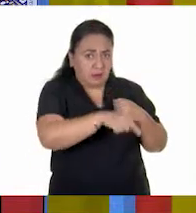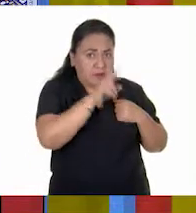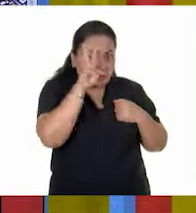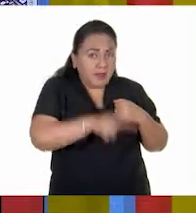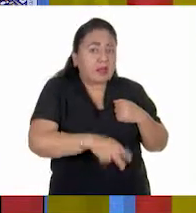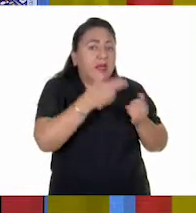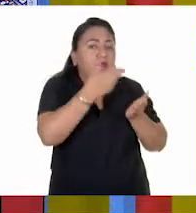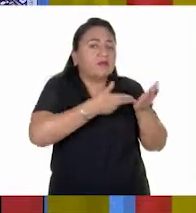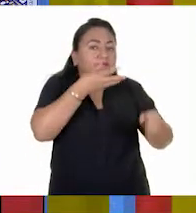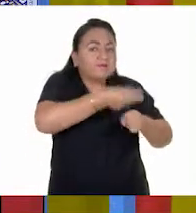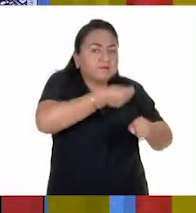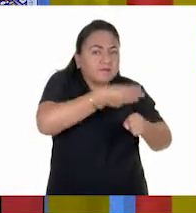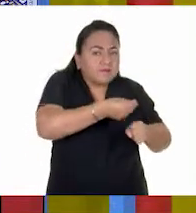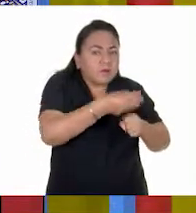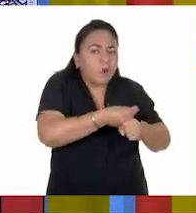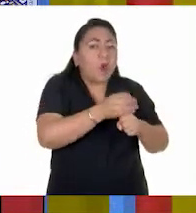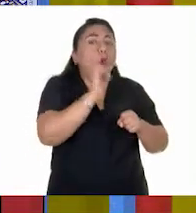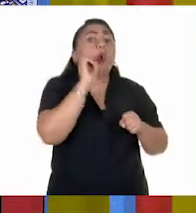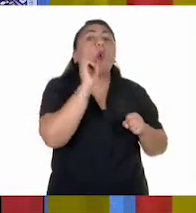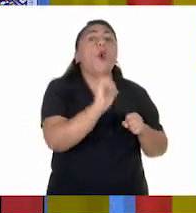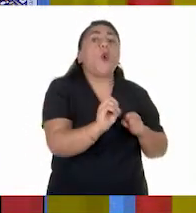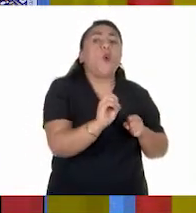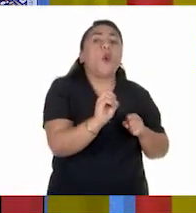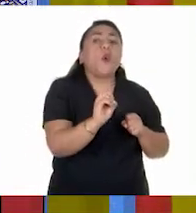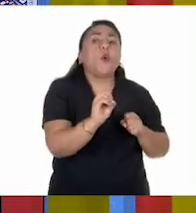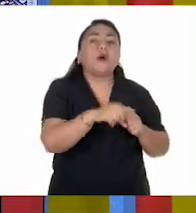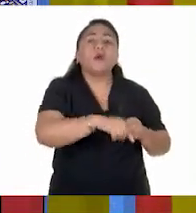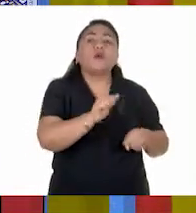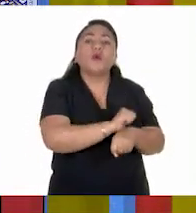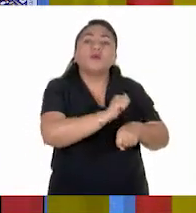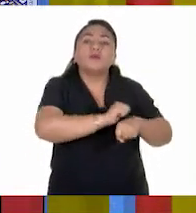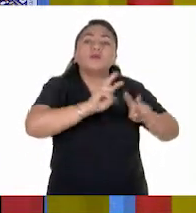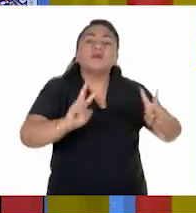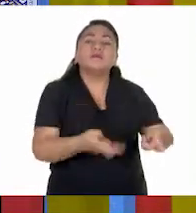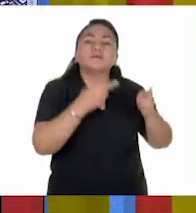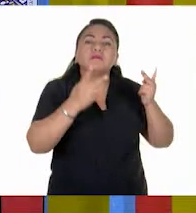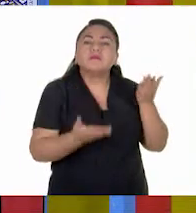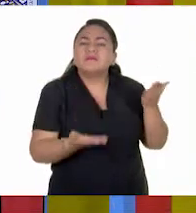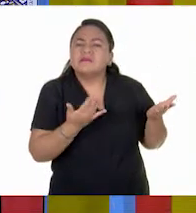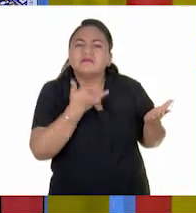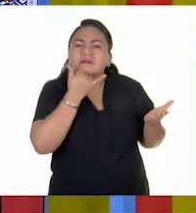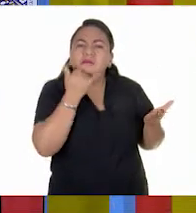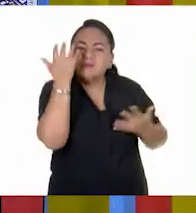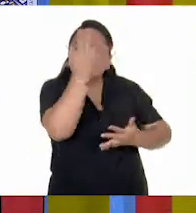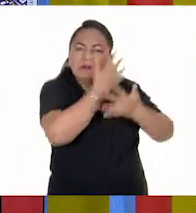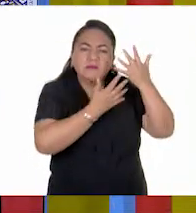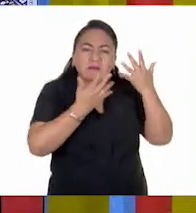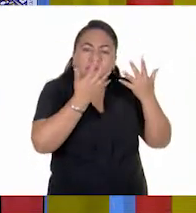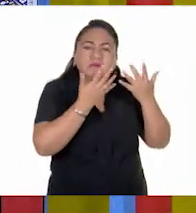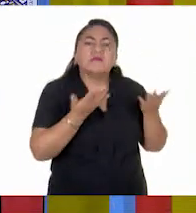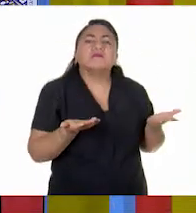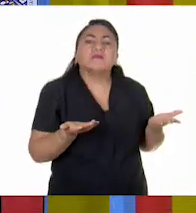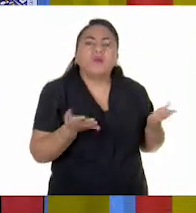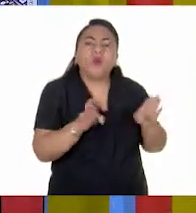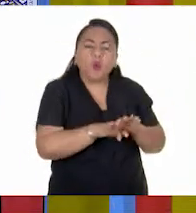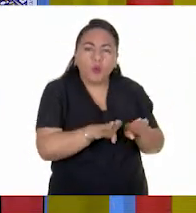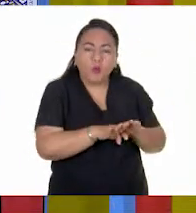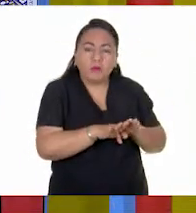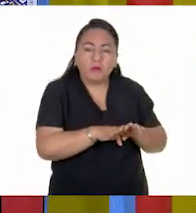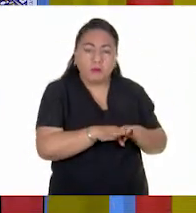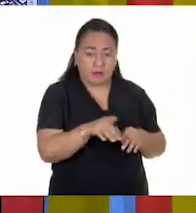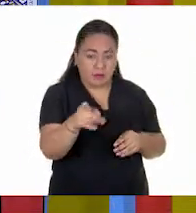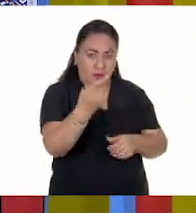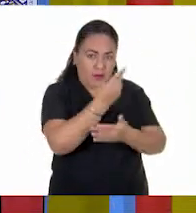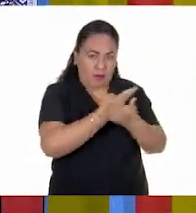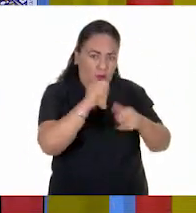un taller mecánico o de un lugar donde venden autos? Si ustedes colocan un coche, puede haber